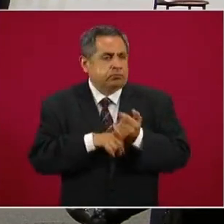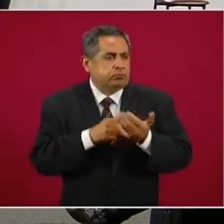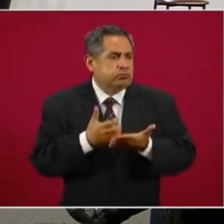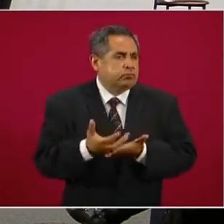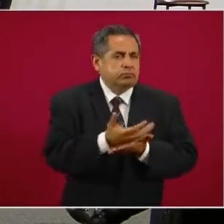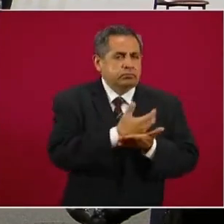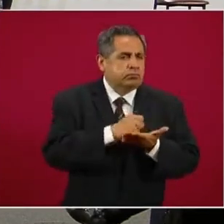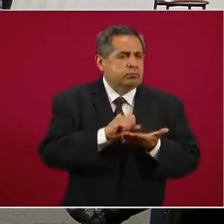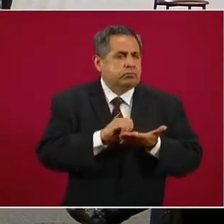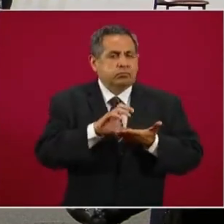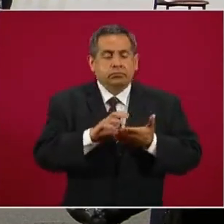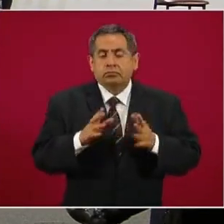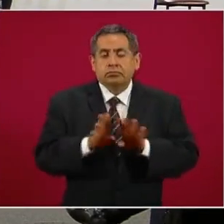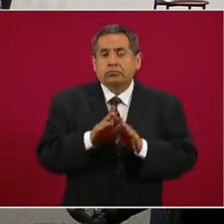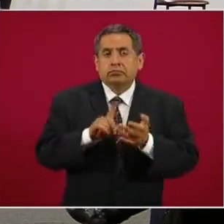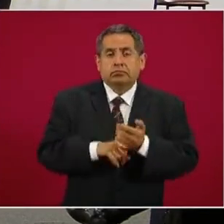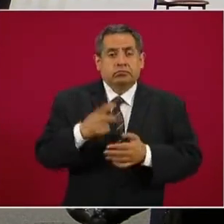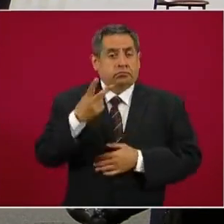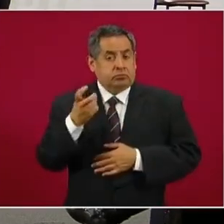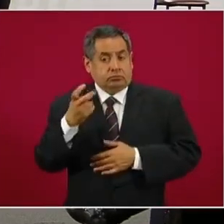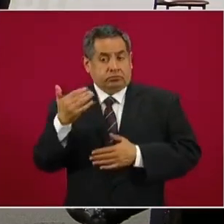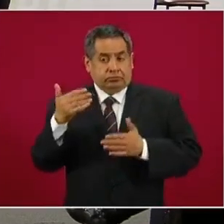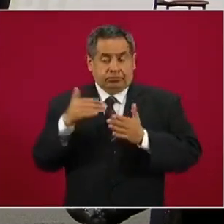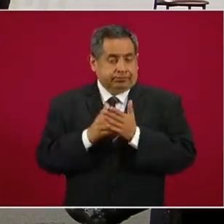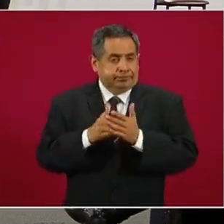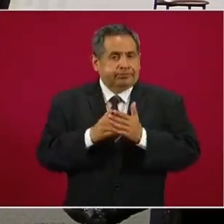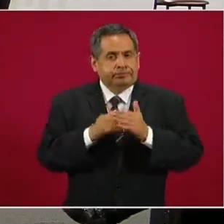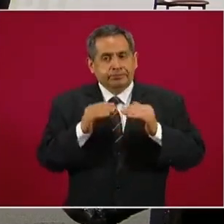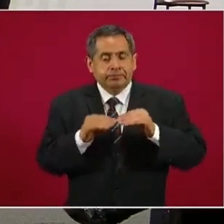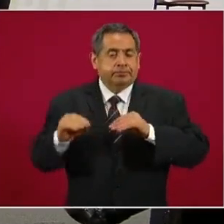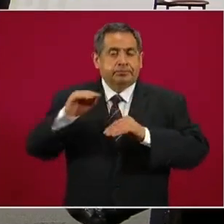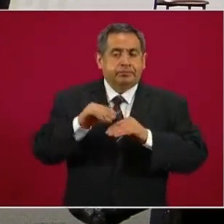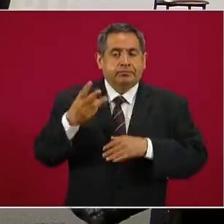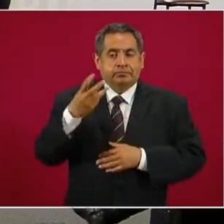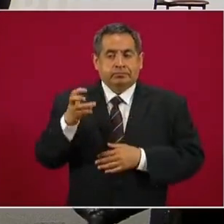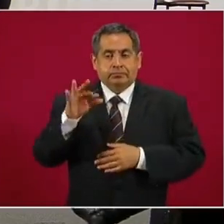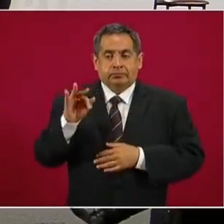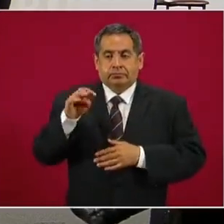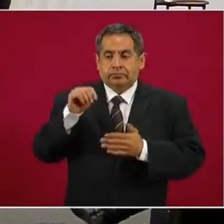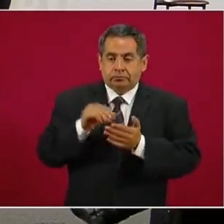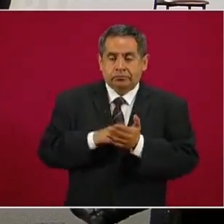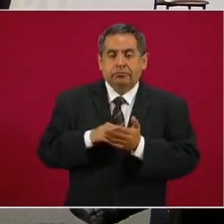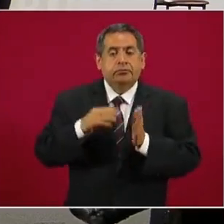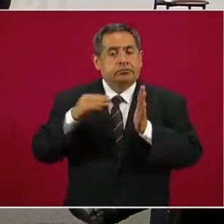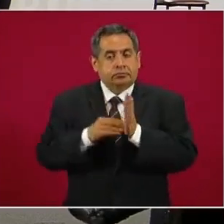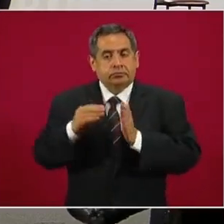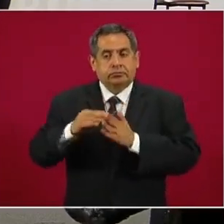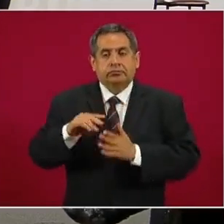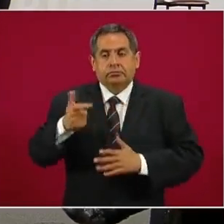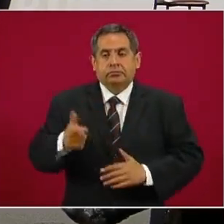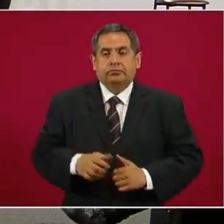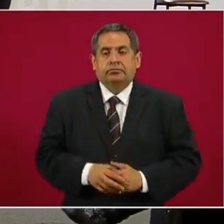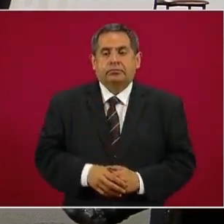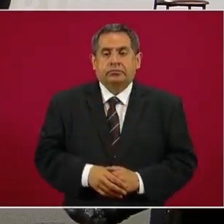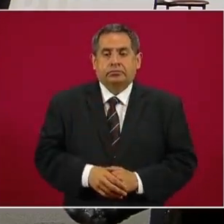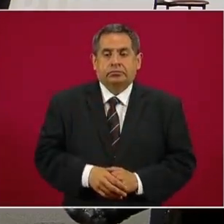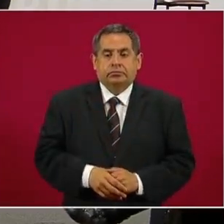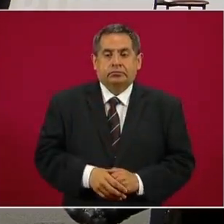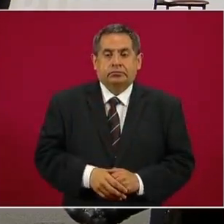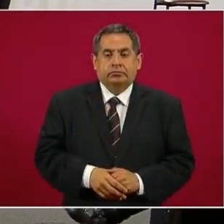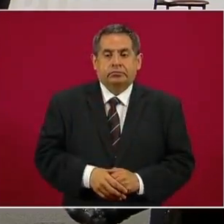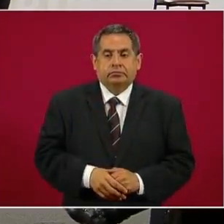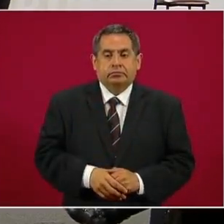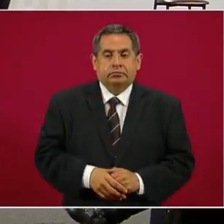virtuales, en lugar de 225,000 pasamos a 349,000 millones de pesos.